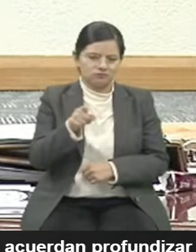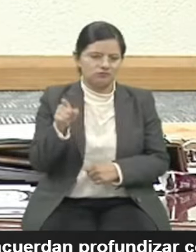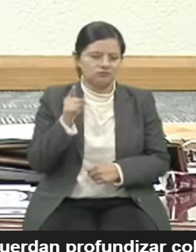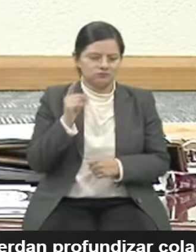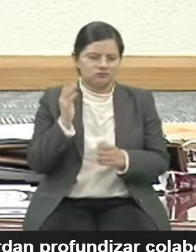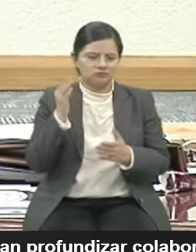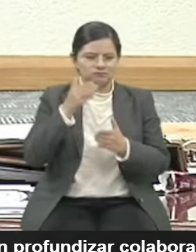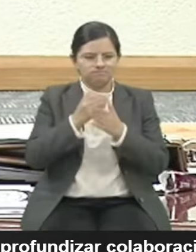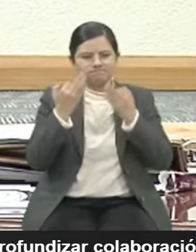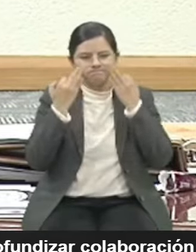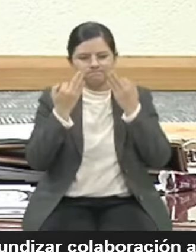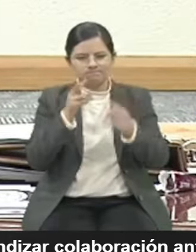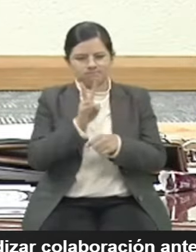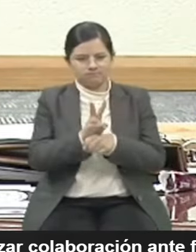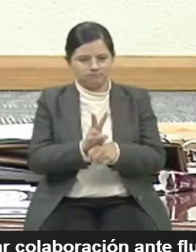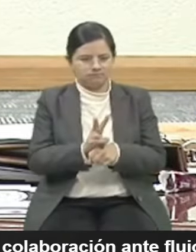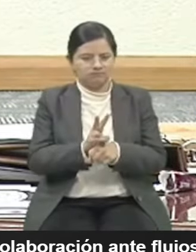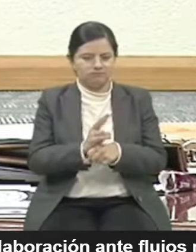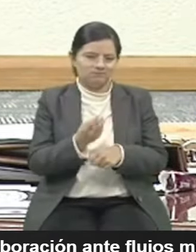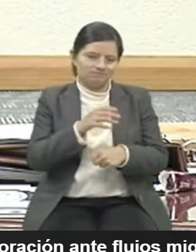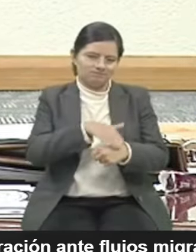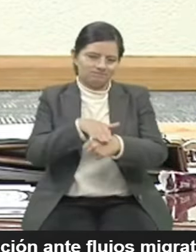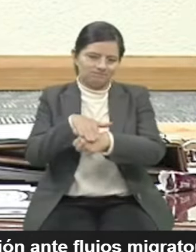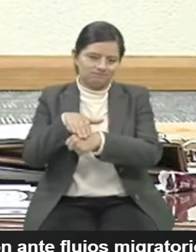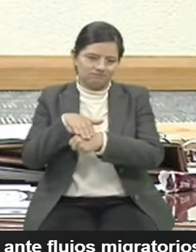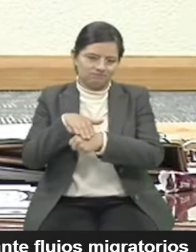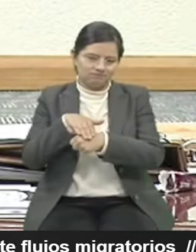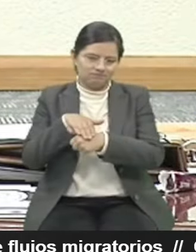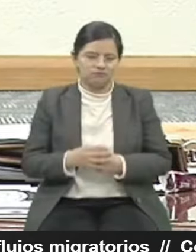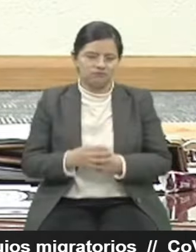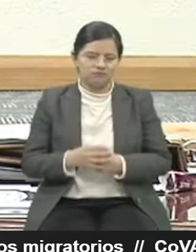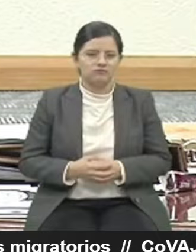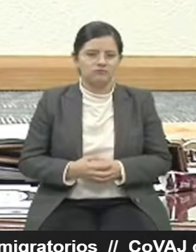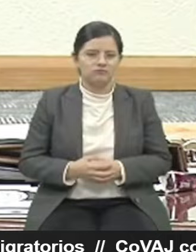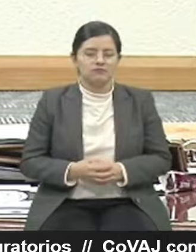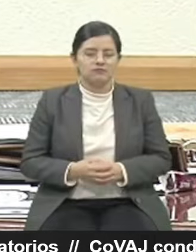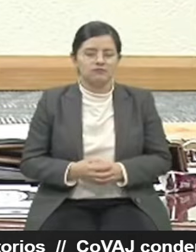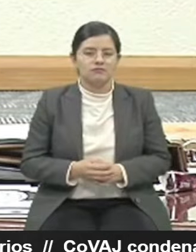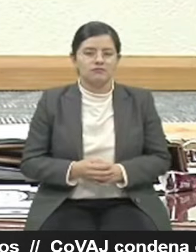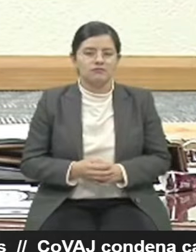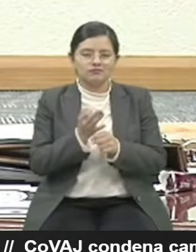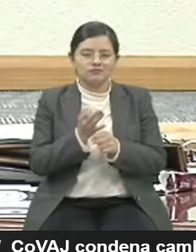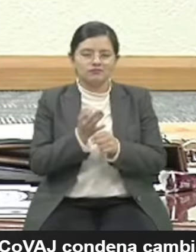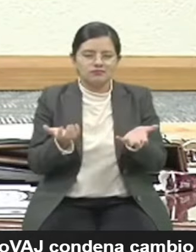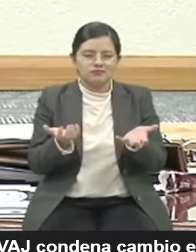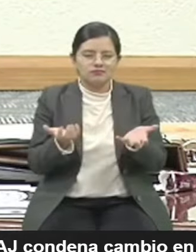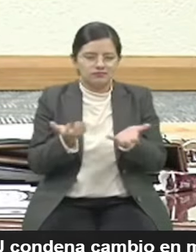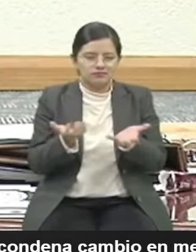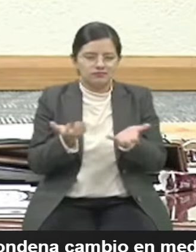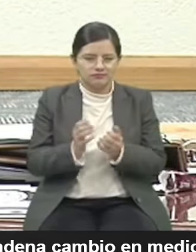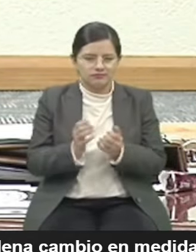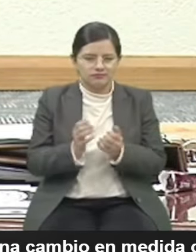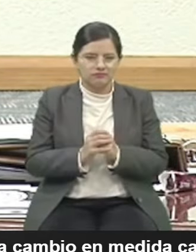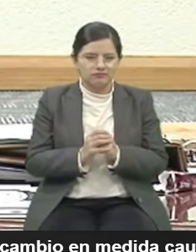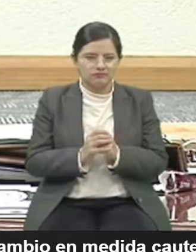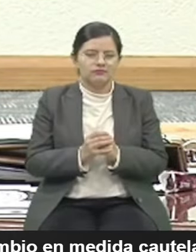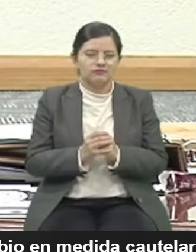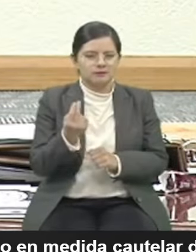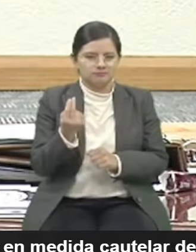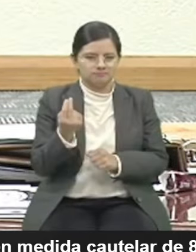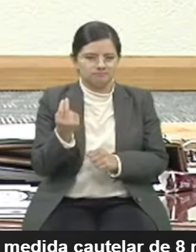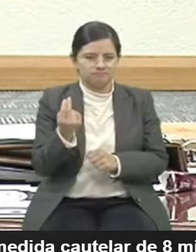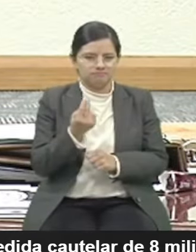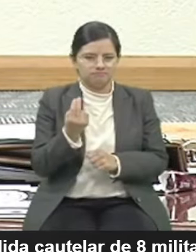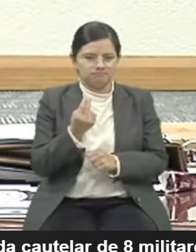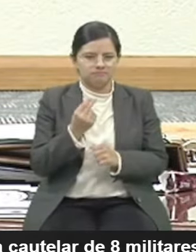misma a través de la convocatoria que para el caso lanzamos lo que tenemos que hacer en este sentido es